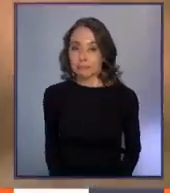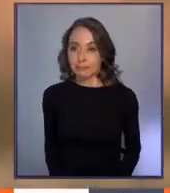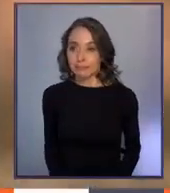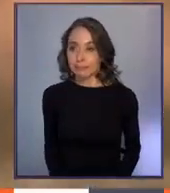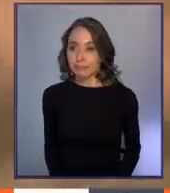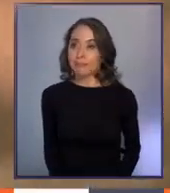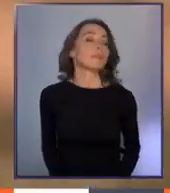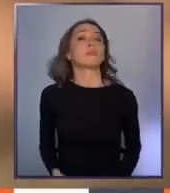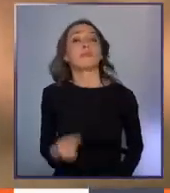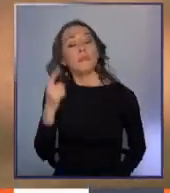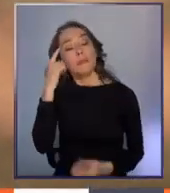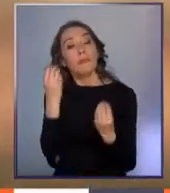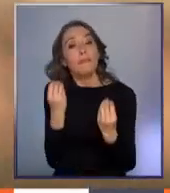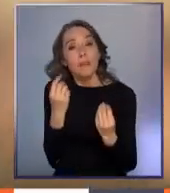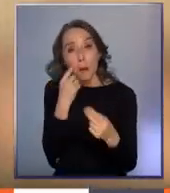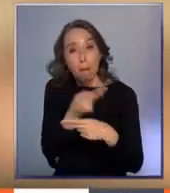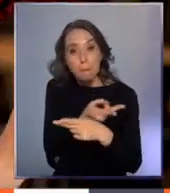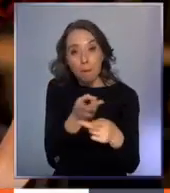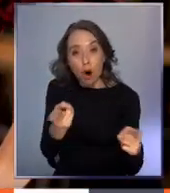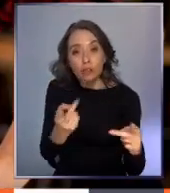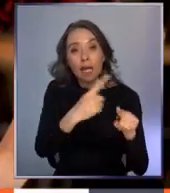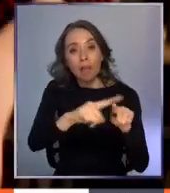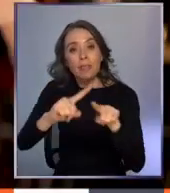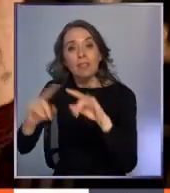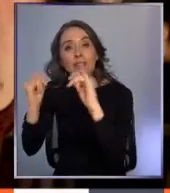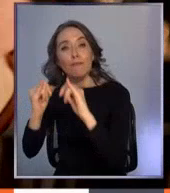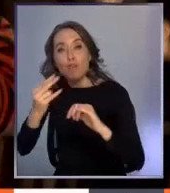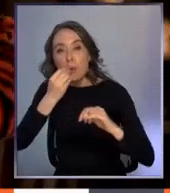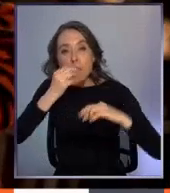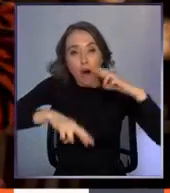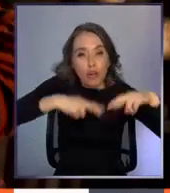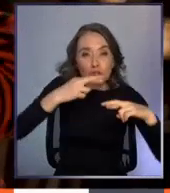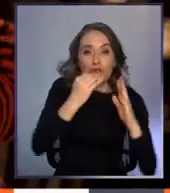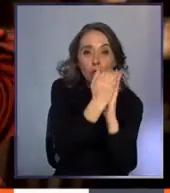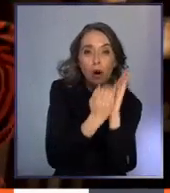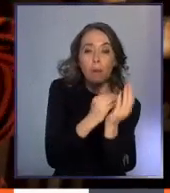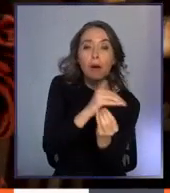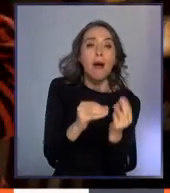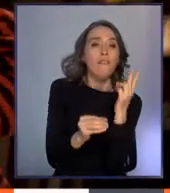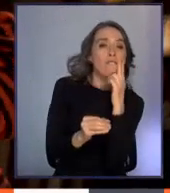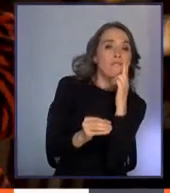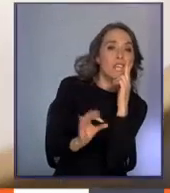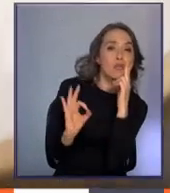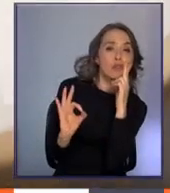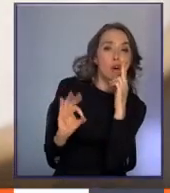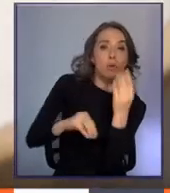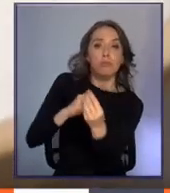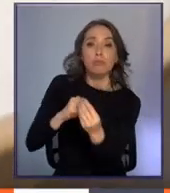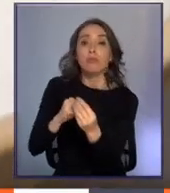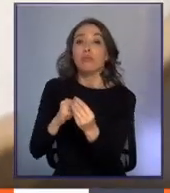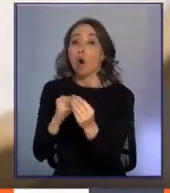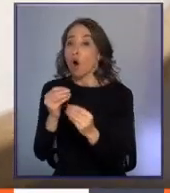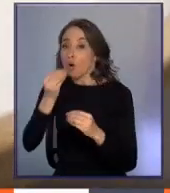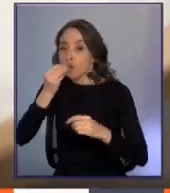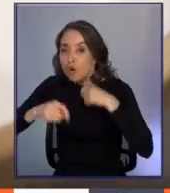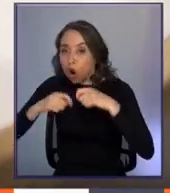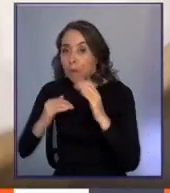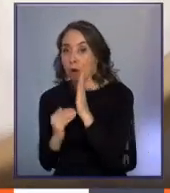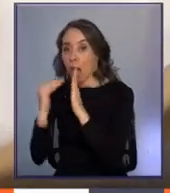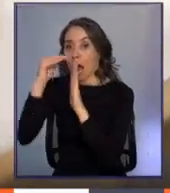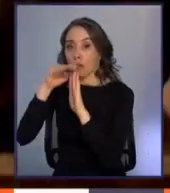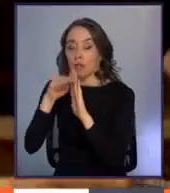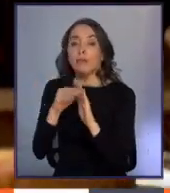Me parece fascinante poder mostrarles propuestas de este estilo que fusionan tan bien el mundo del vino con una alta gastronomía. Sabores,